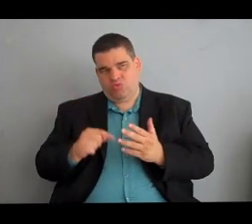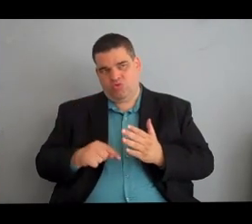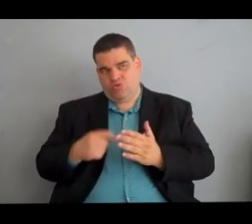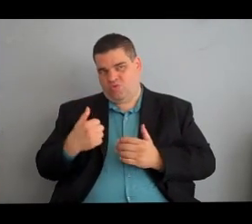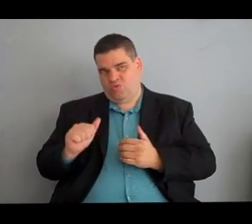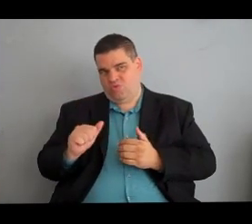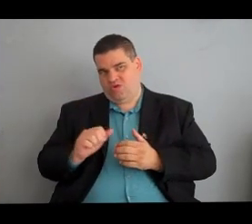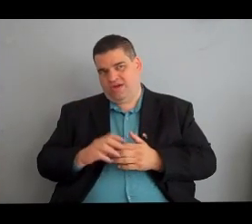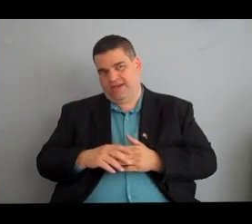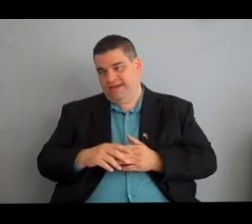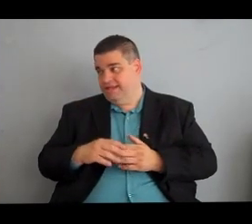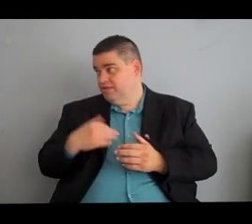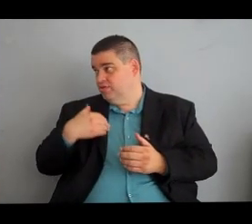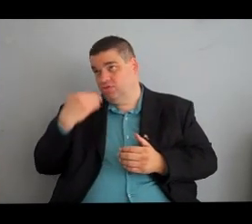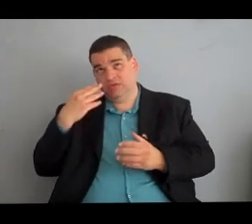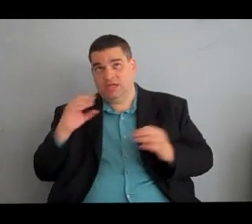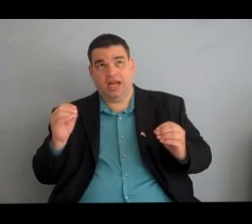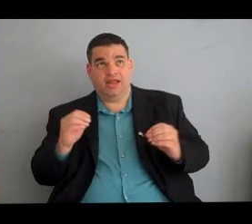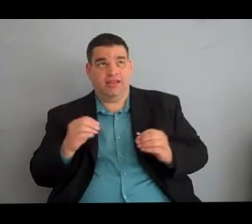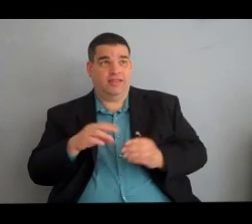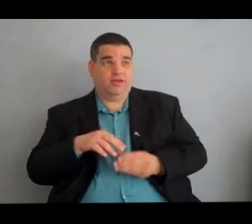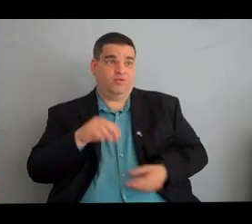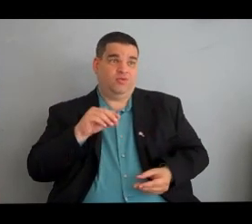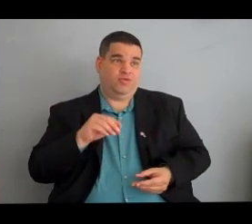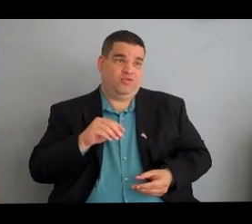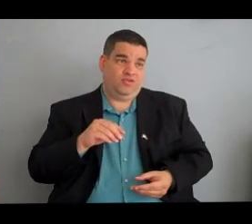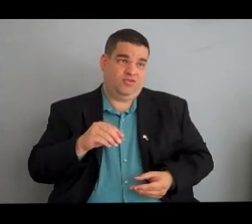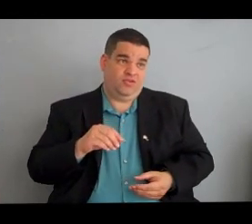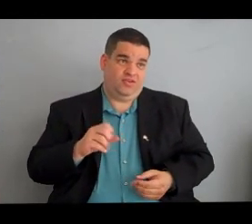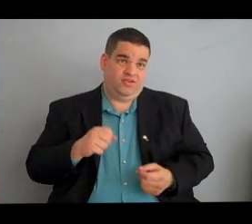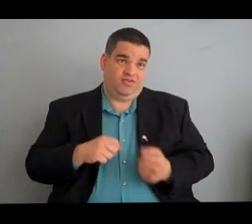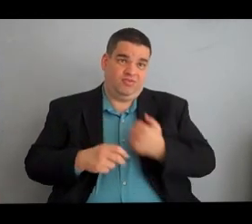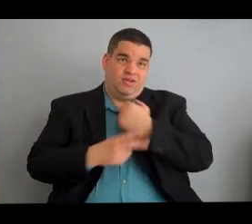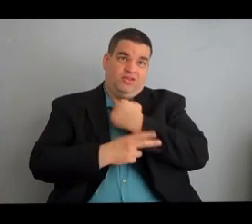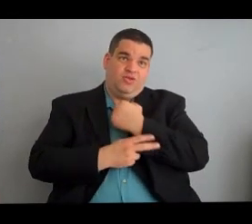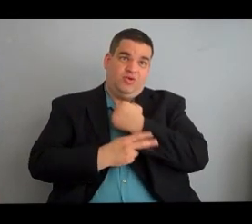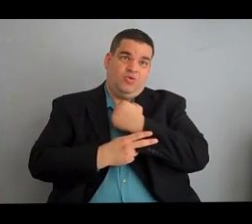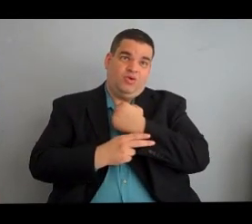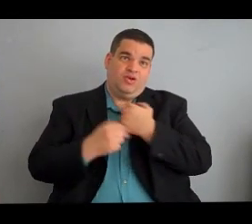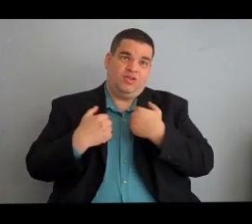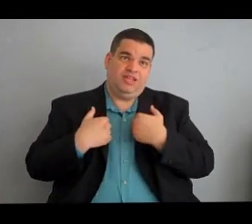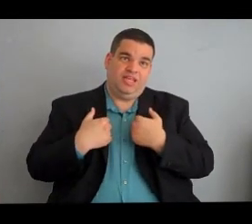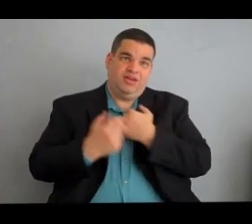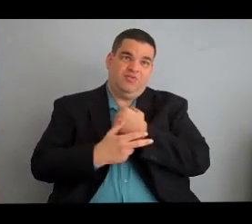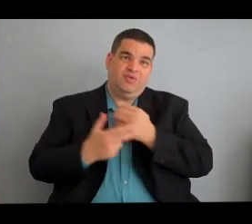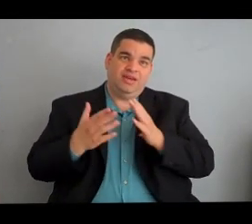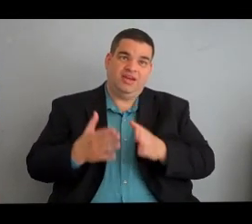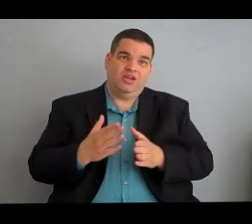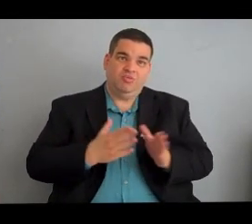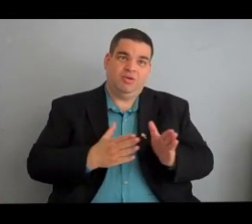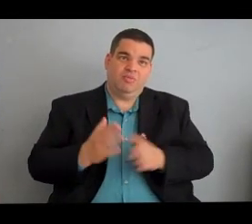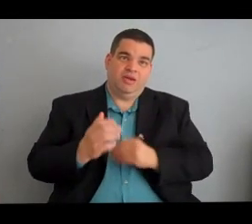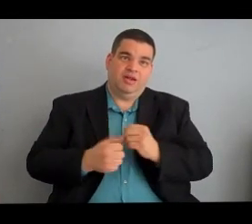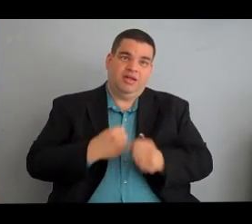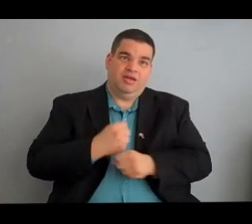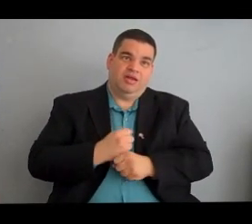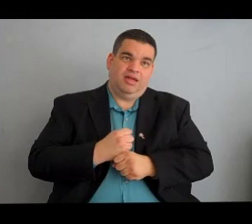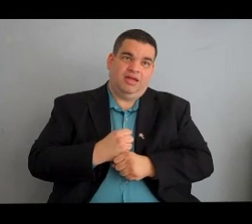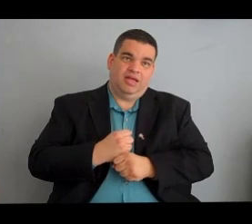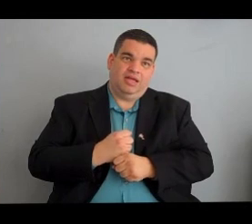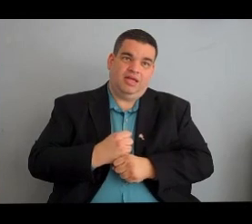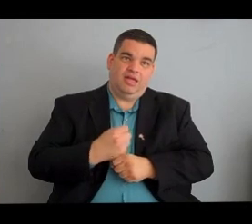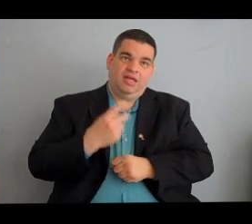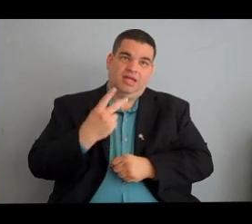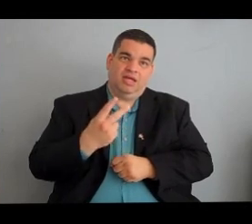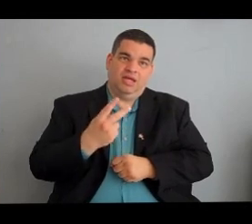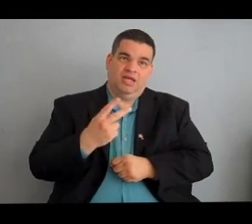¿Cuántos güiros puede tener un güirero? Pues fíjate, yo me preparo el año para tener 2 semillas buenas. Okay. Y si veo que la semilla